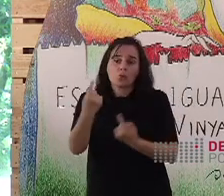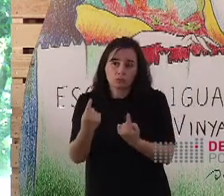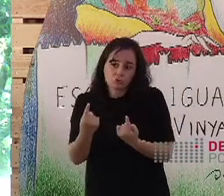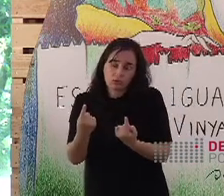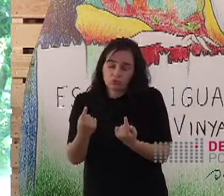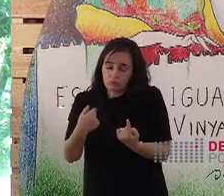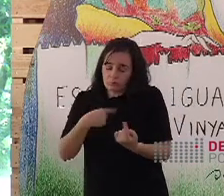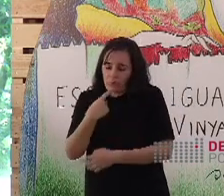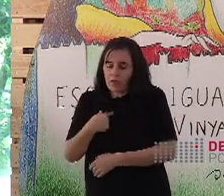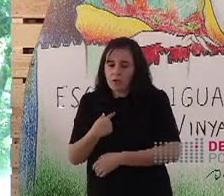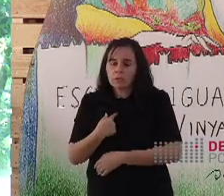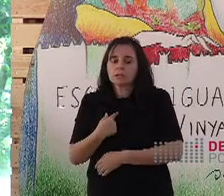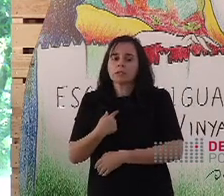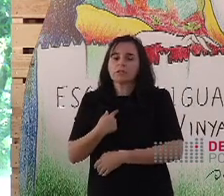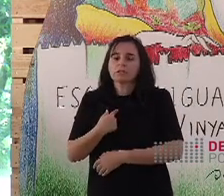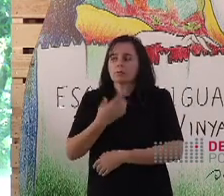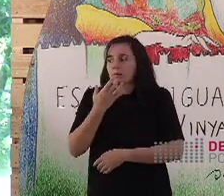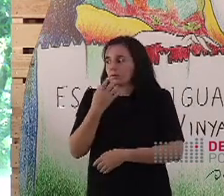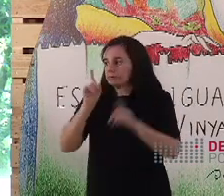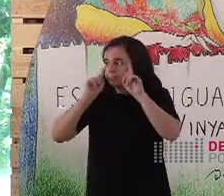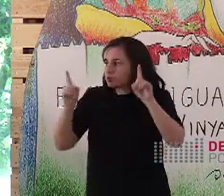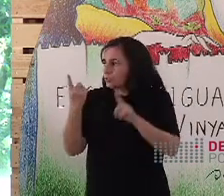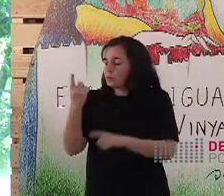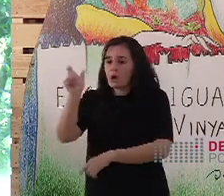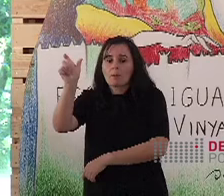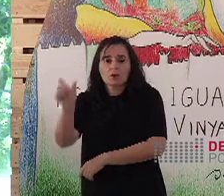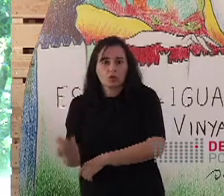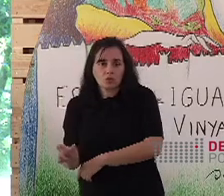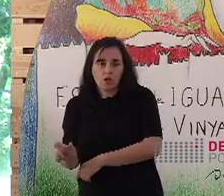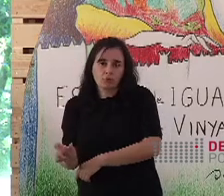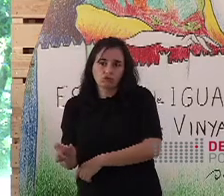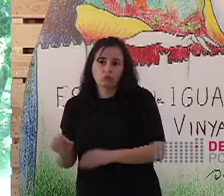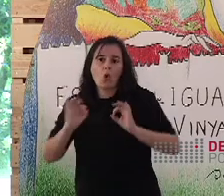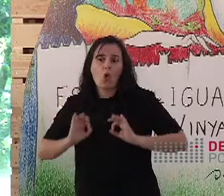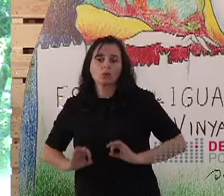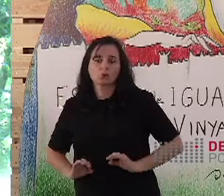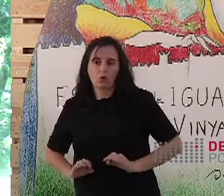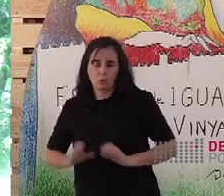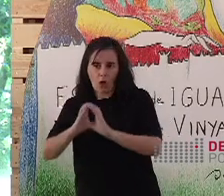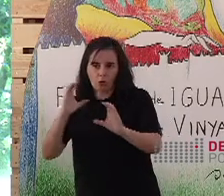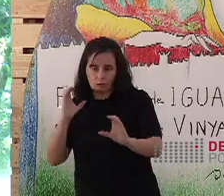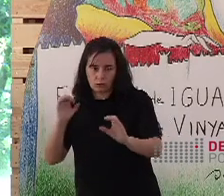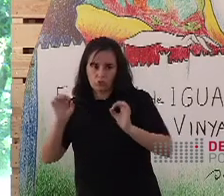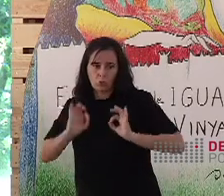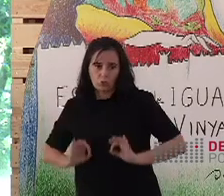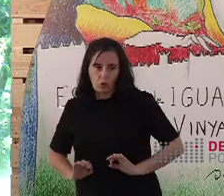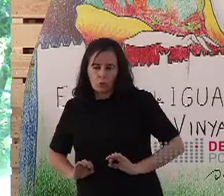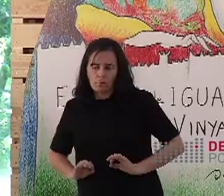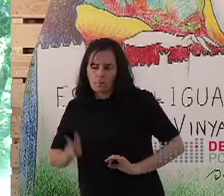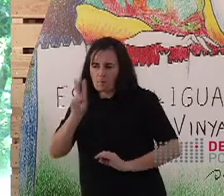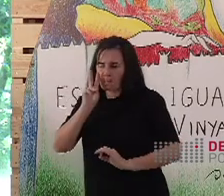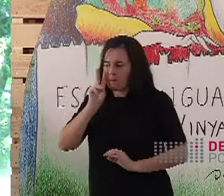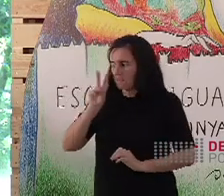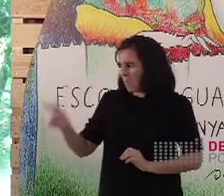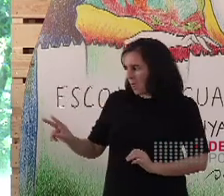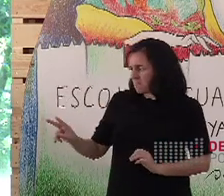unha persoa que estaba un conductor dun autobús que viña de Rumanía detectou que unha rapaza moi nova